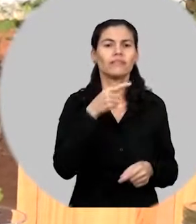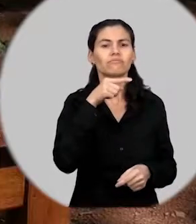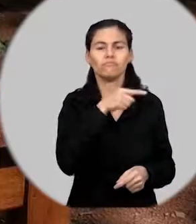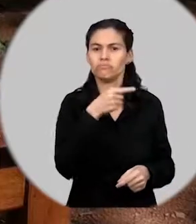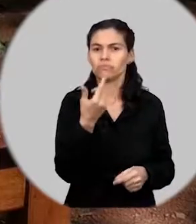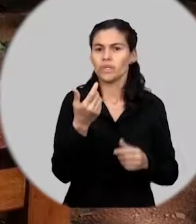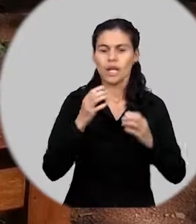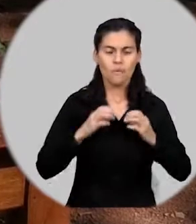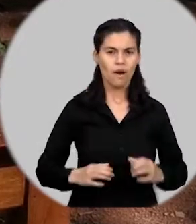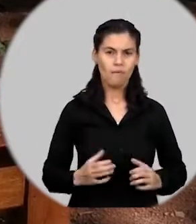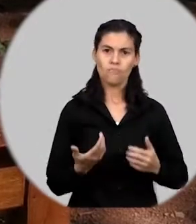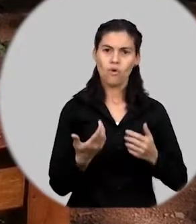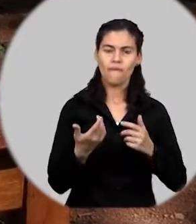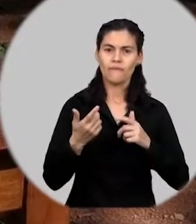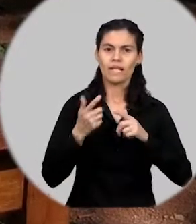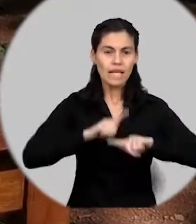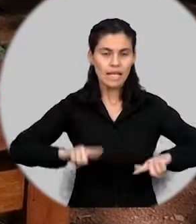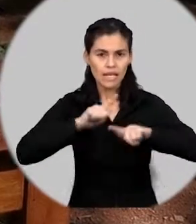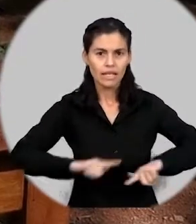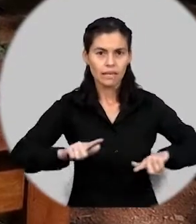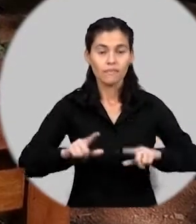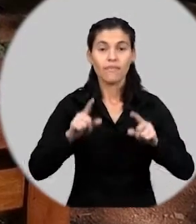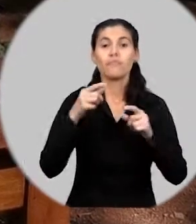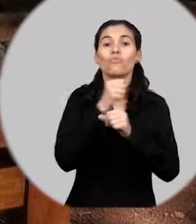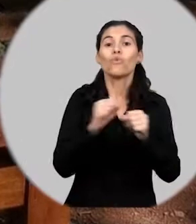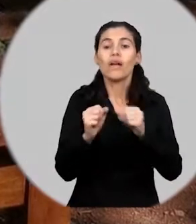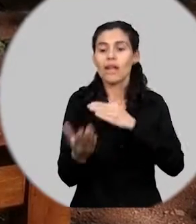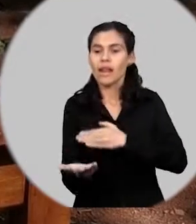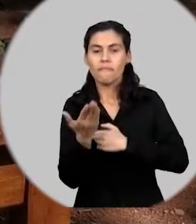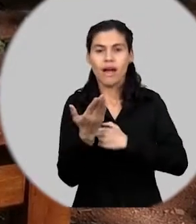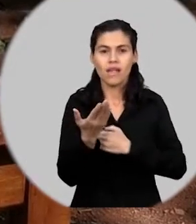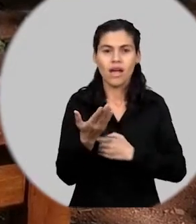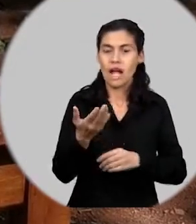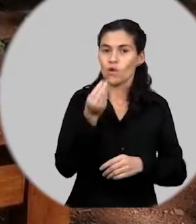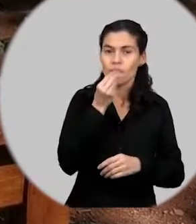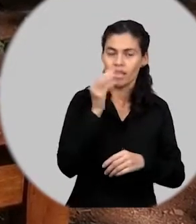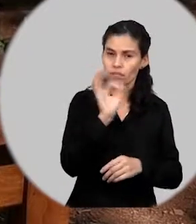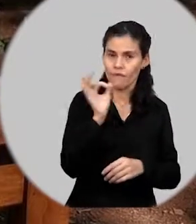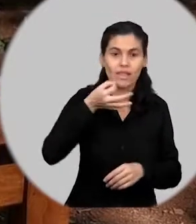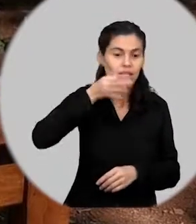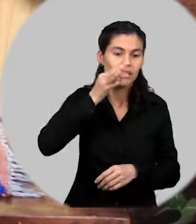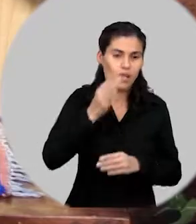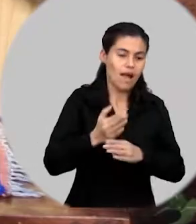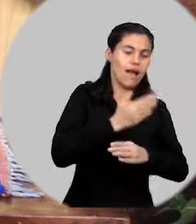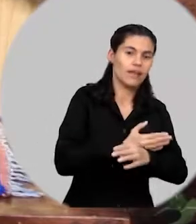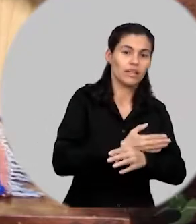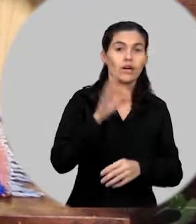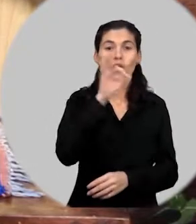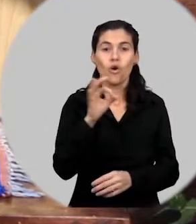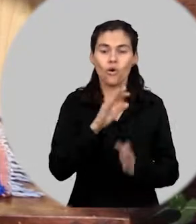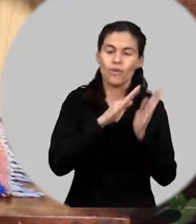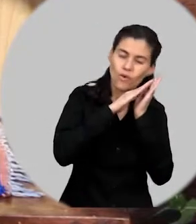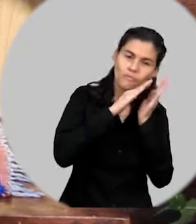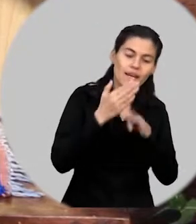son altamente digestivos, entonces se recomienda consumirlas por la mañana en ayunas o bien a